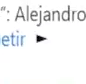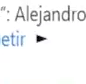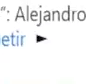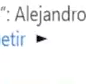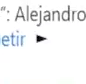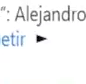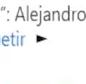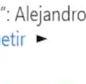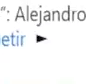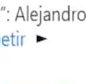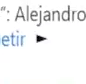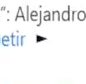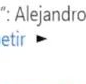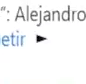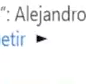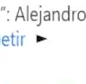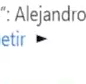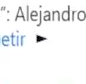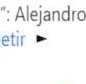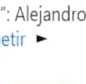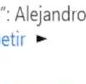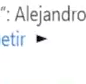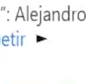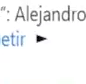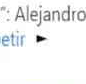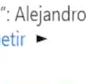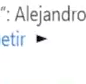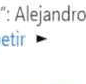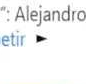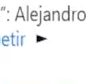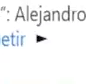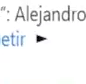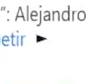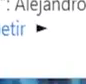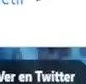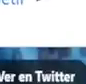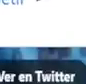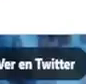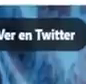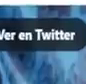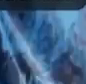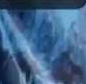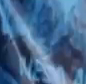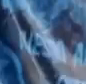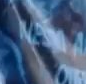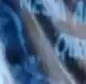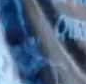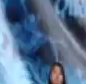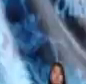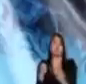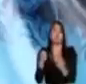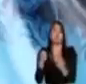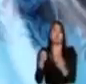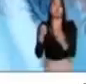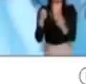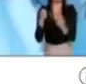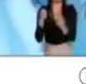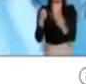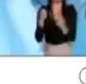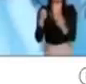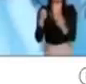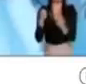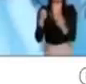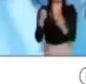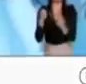consejo nacional de la judicatura pero también entidades no estatales como empresas multinacionales y grupos paramilitares ahí está